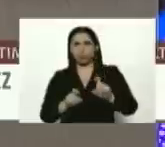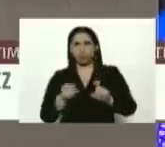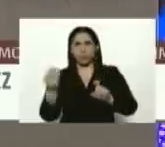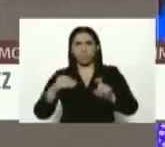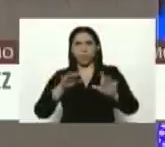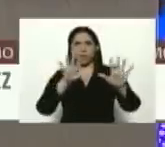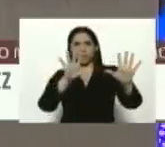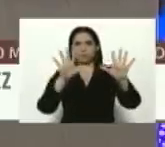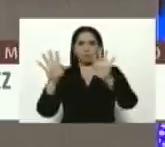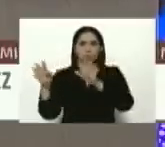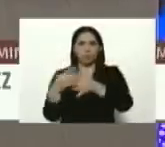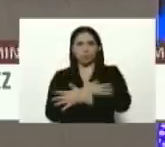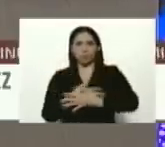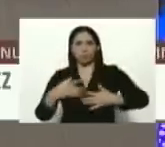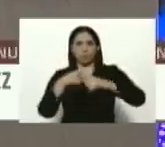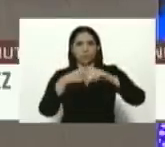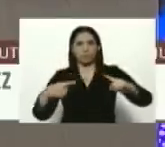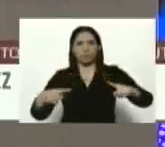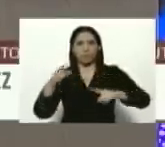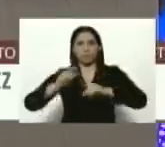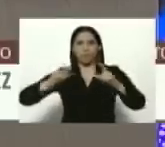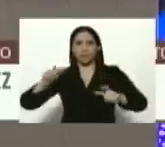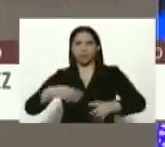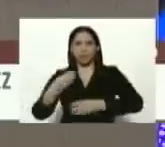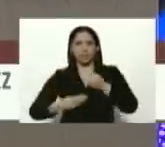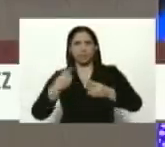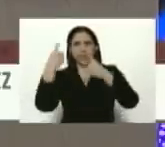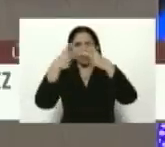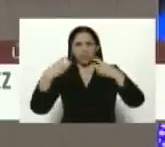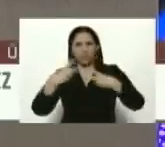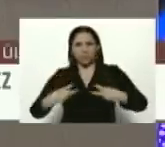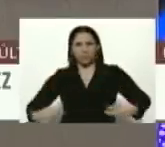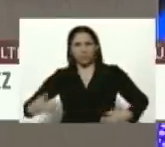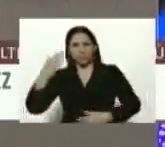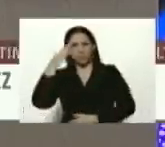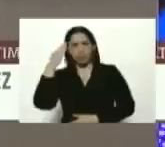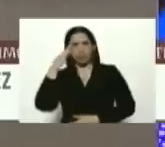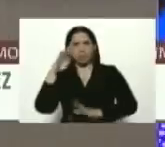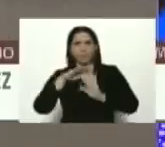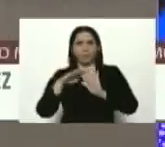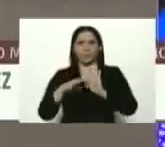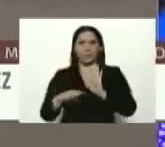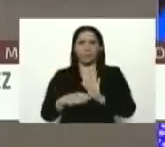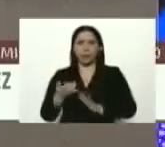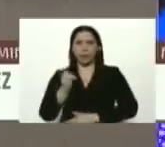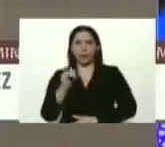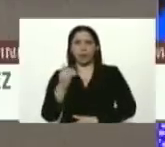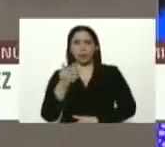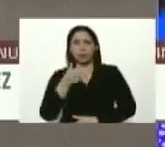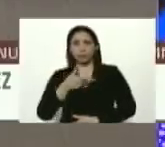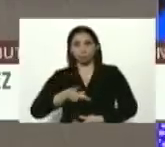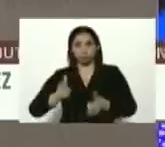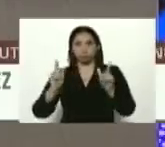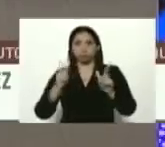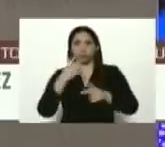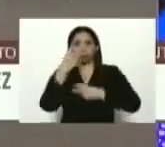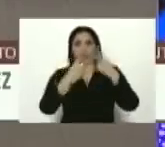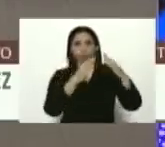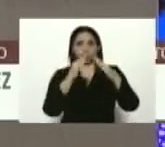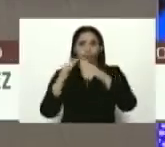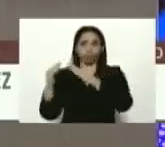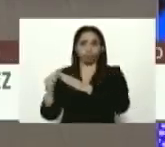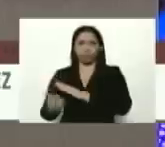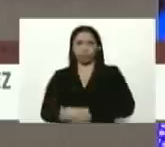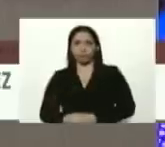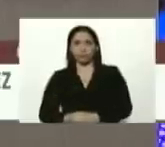medio de personas hicieron una especie de autoexamen para determinar las condiciones en las que estaban, y nos permitió ir casa por casa, cientos de